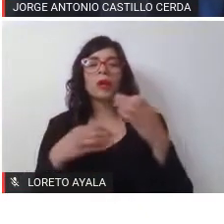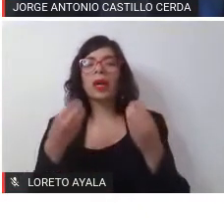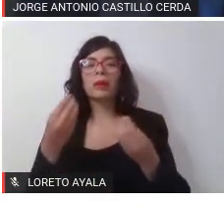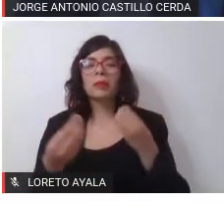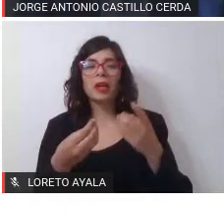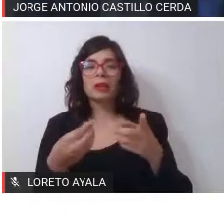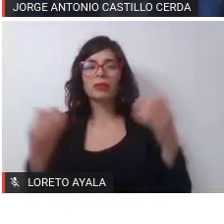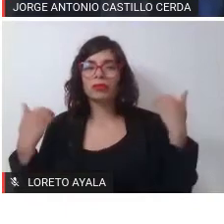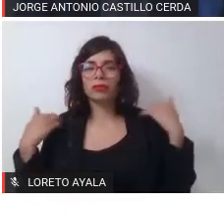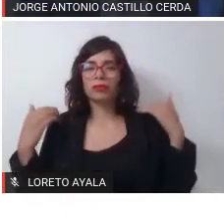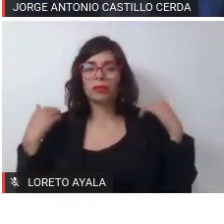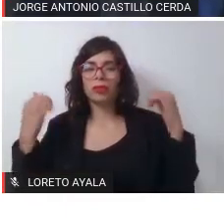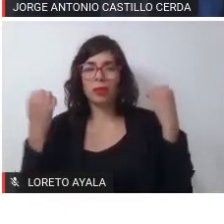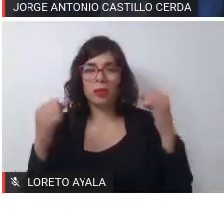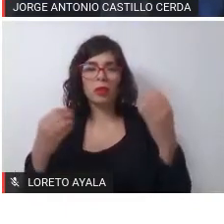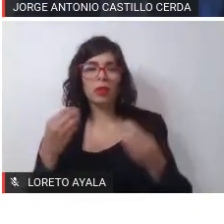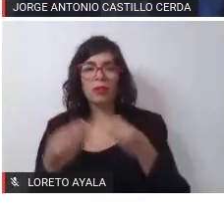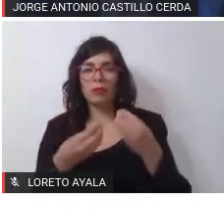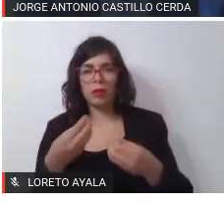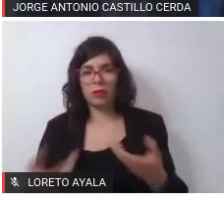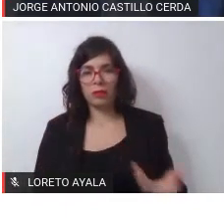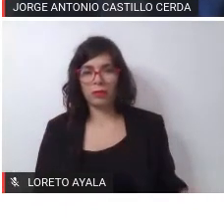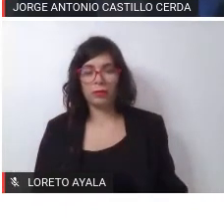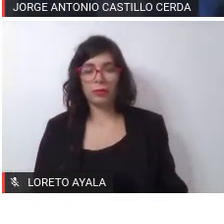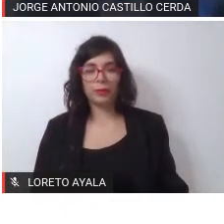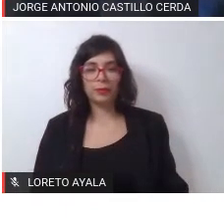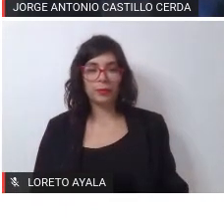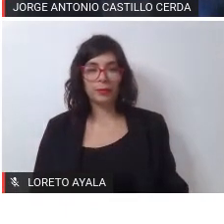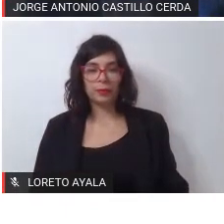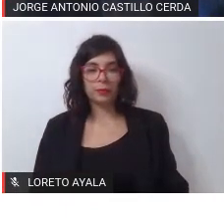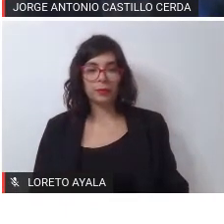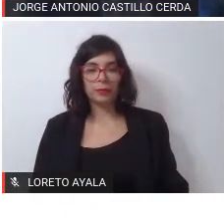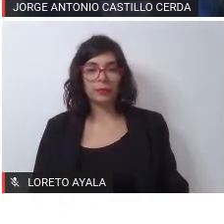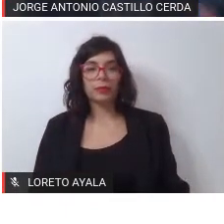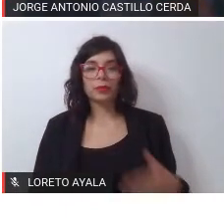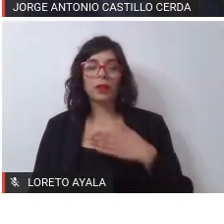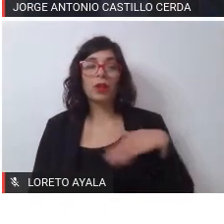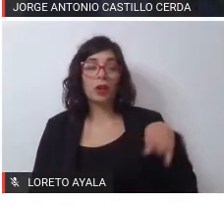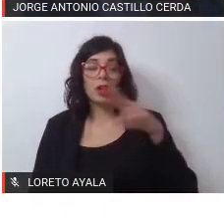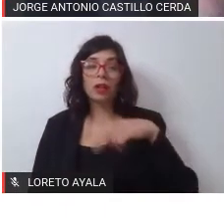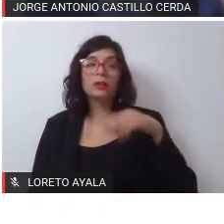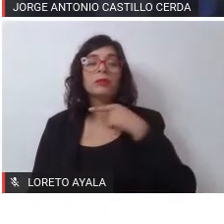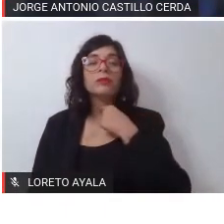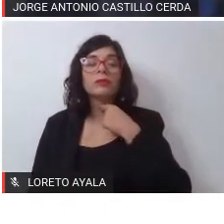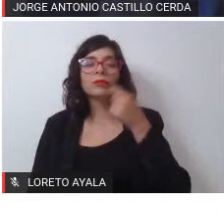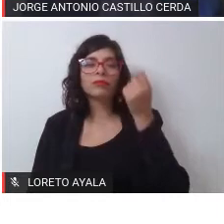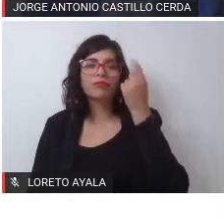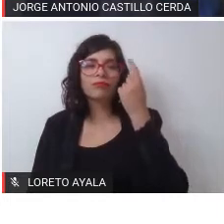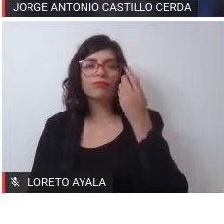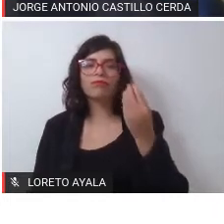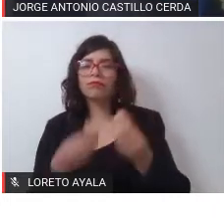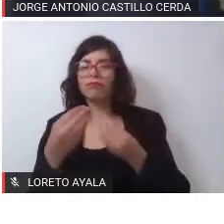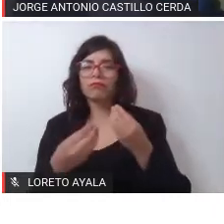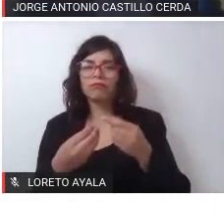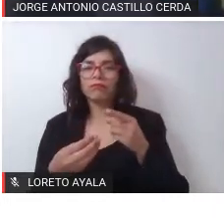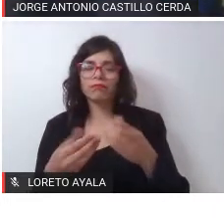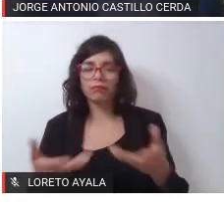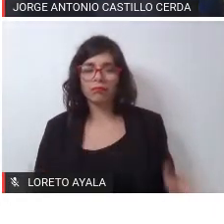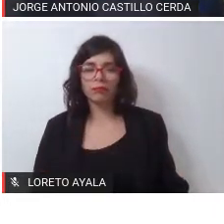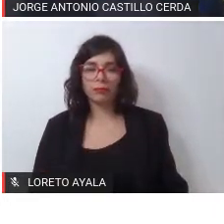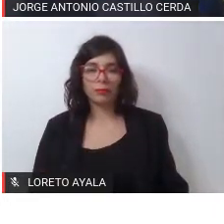física o con la actividad física. Queremos saber qué es lo que está pasando. Así que ahí tenemos tarea ya.